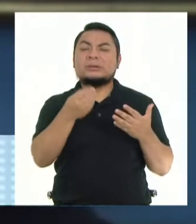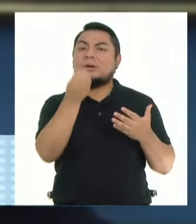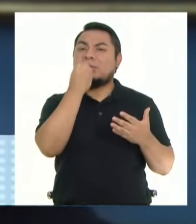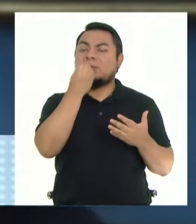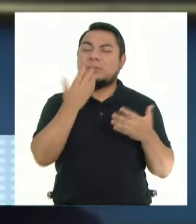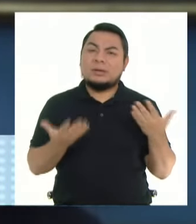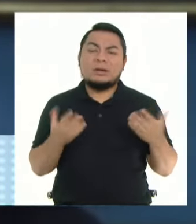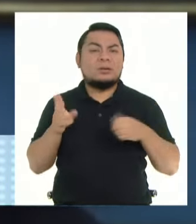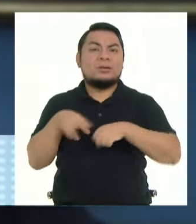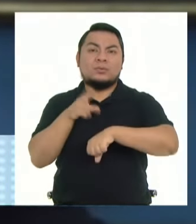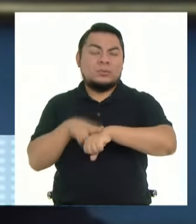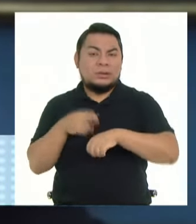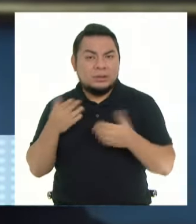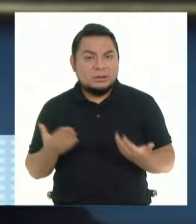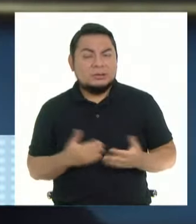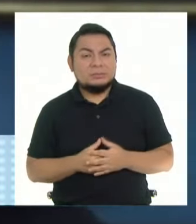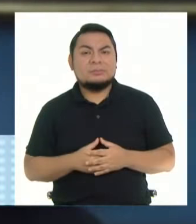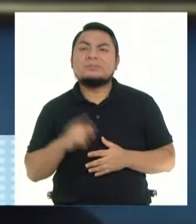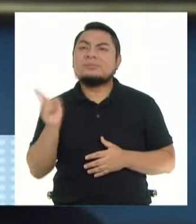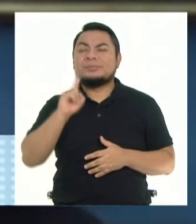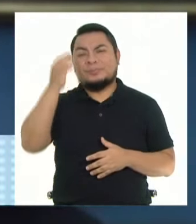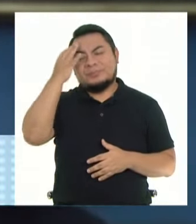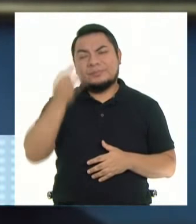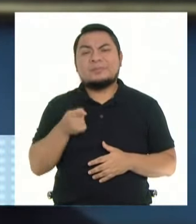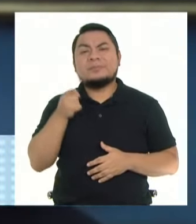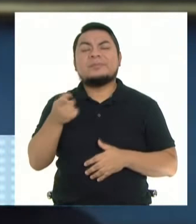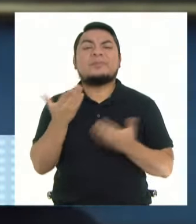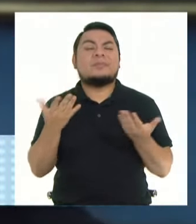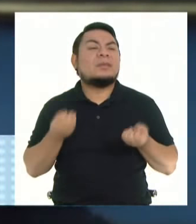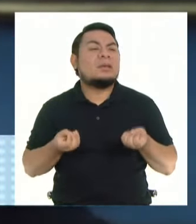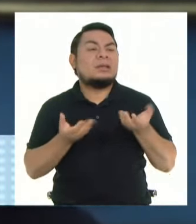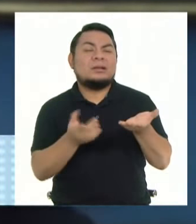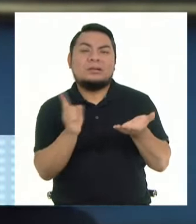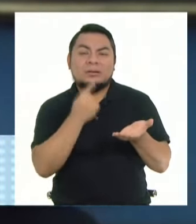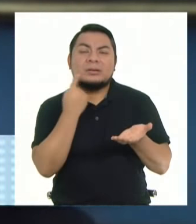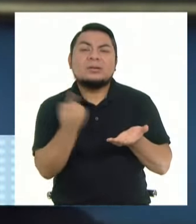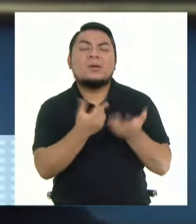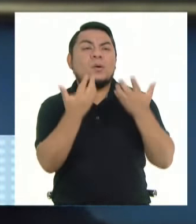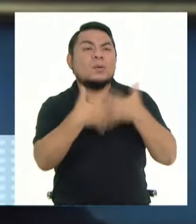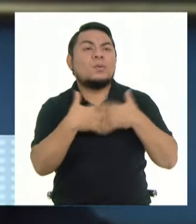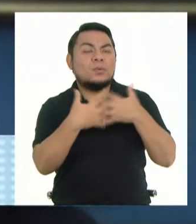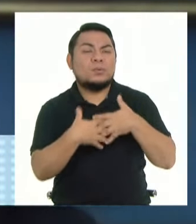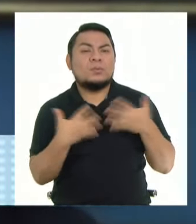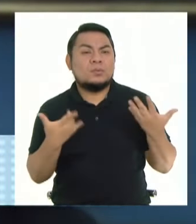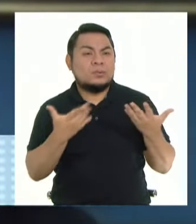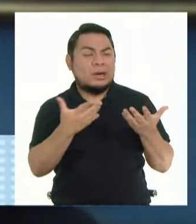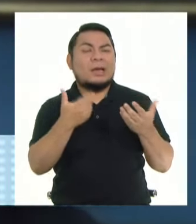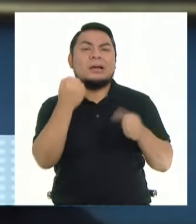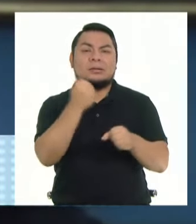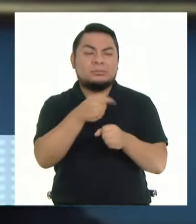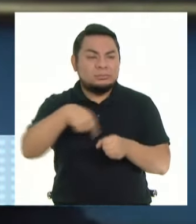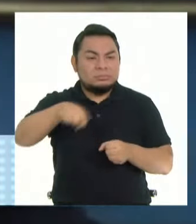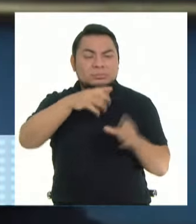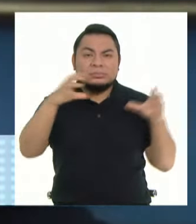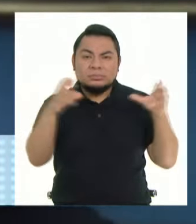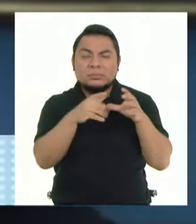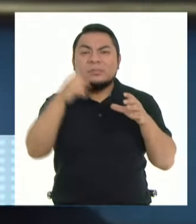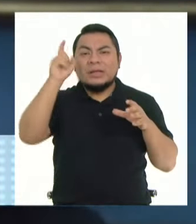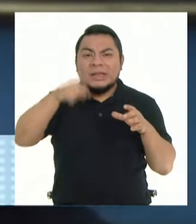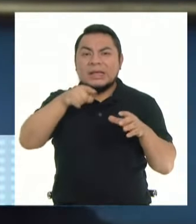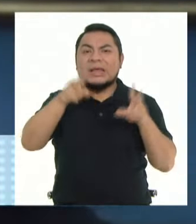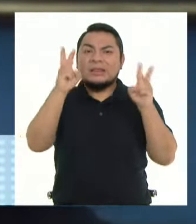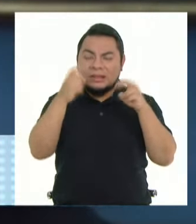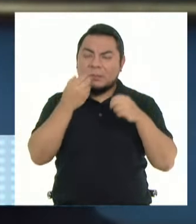alimentos naturales. No creemos en trastocarlos, en industrializarlos. Claramente decimos que va a ser un